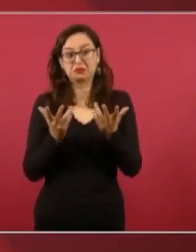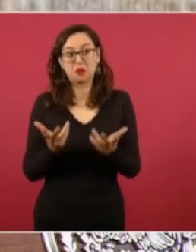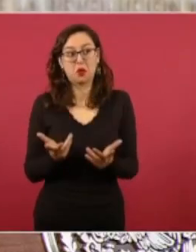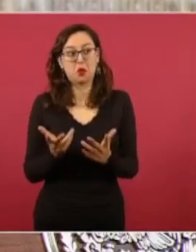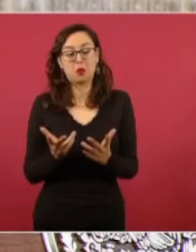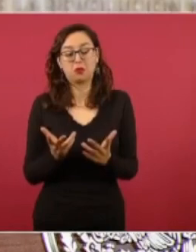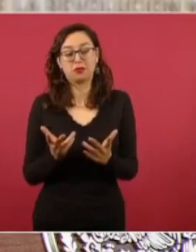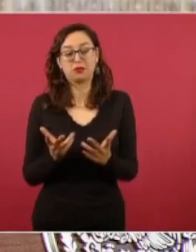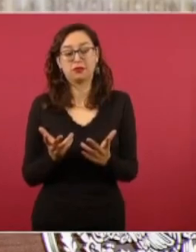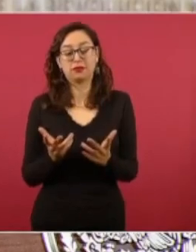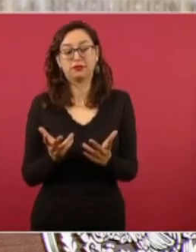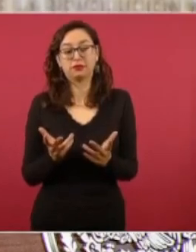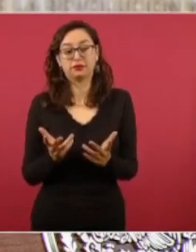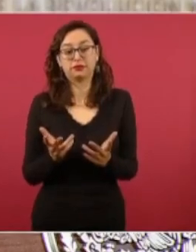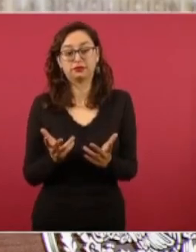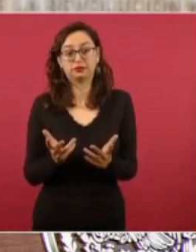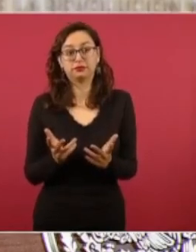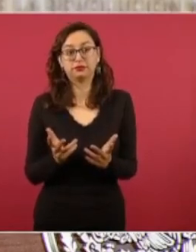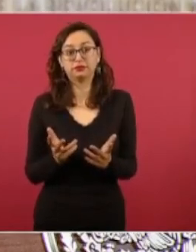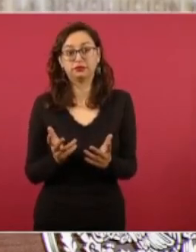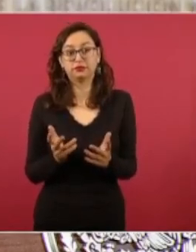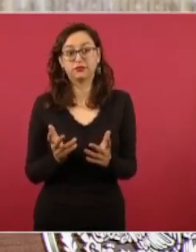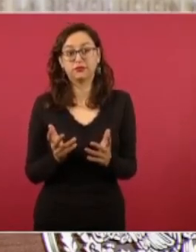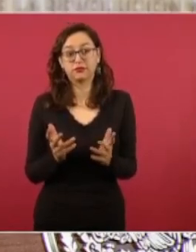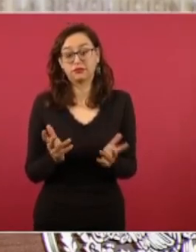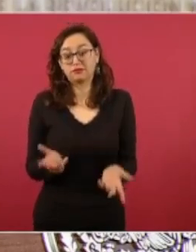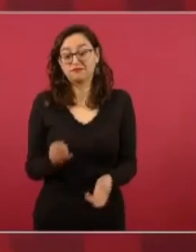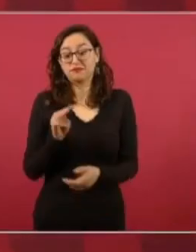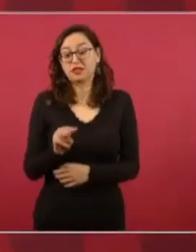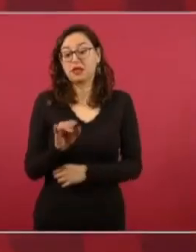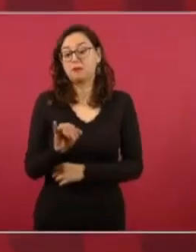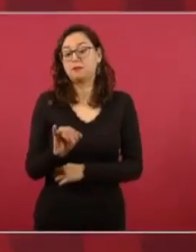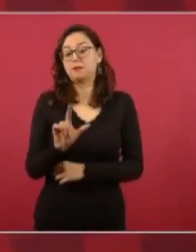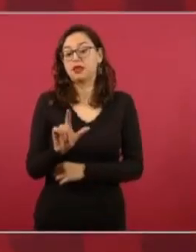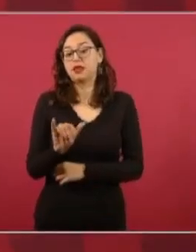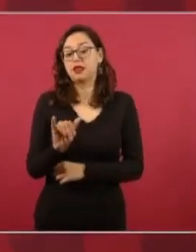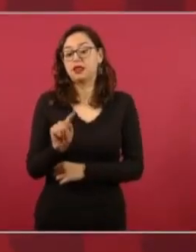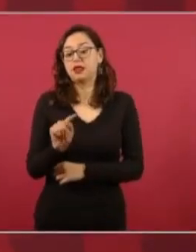aunque pueda sonar ofensivo,